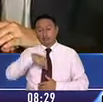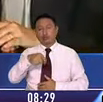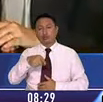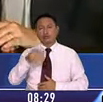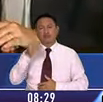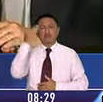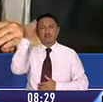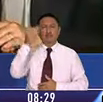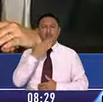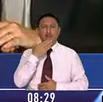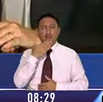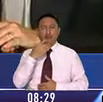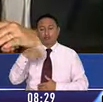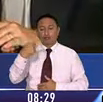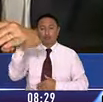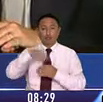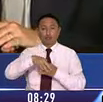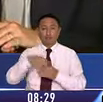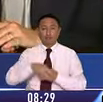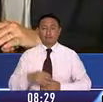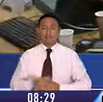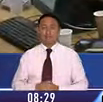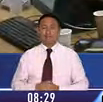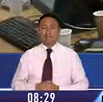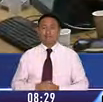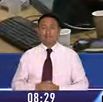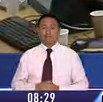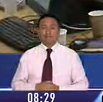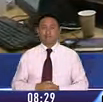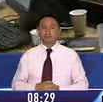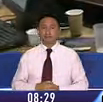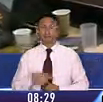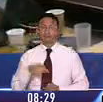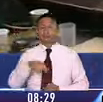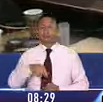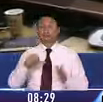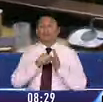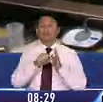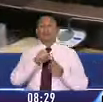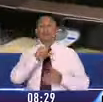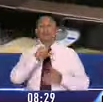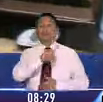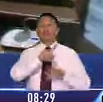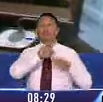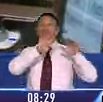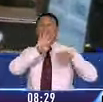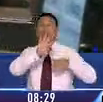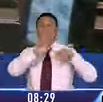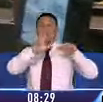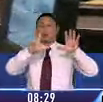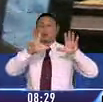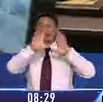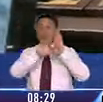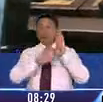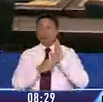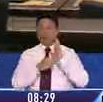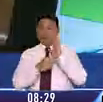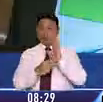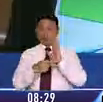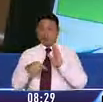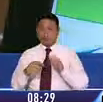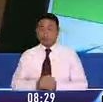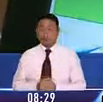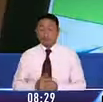las próximas elecciones. La activación del artículo 148 de la Constitución se da en medio de